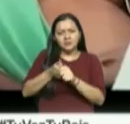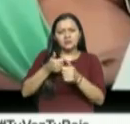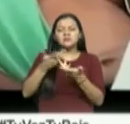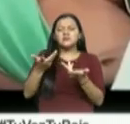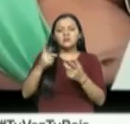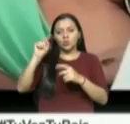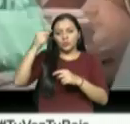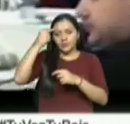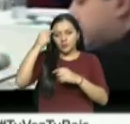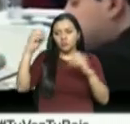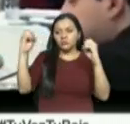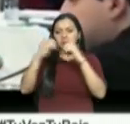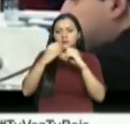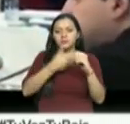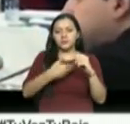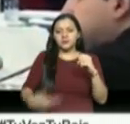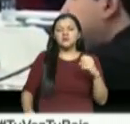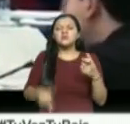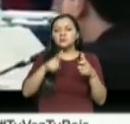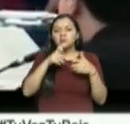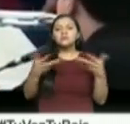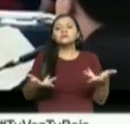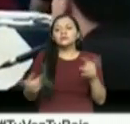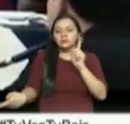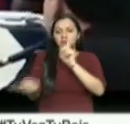quienes gobiernan y sus mandantes, el pueblo.